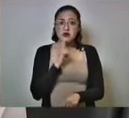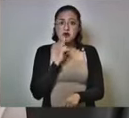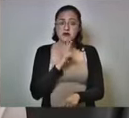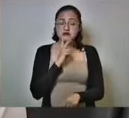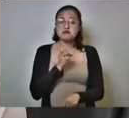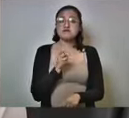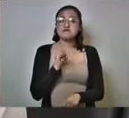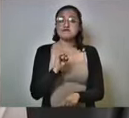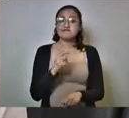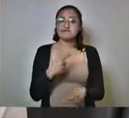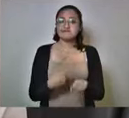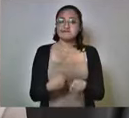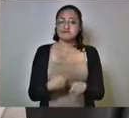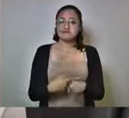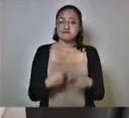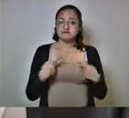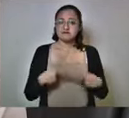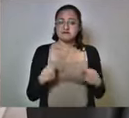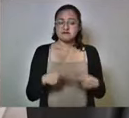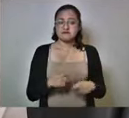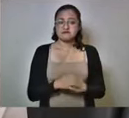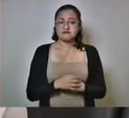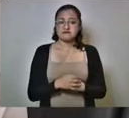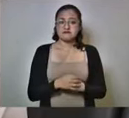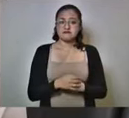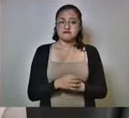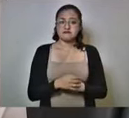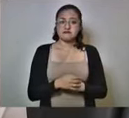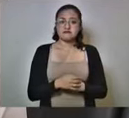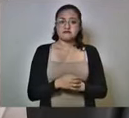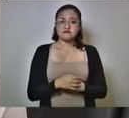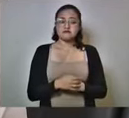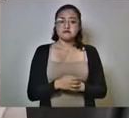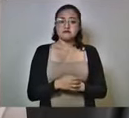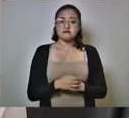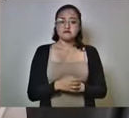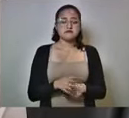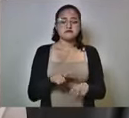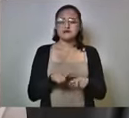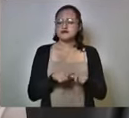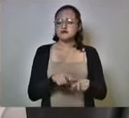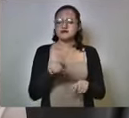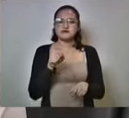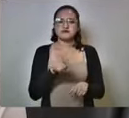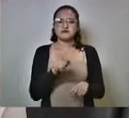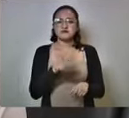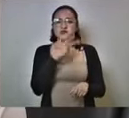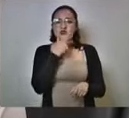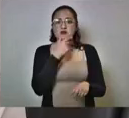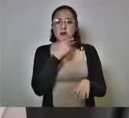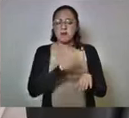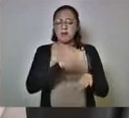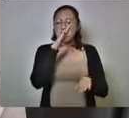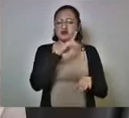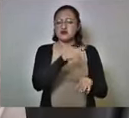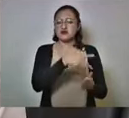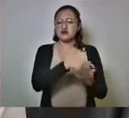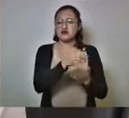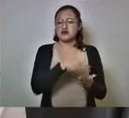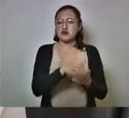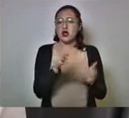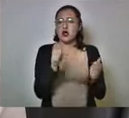positivas. El predominio por género sigue siendo a favor del masculino, con